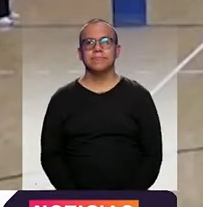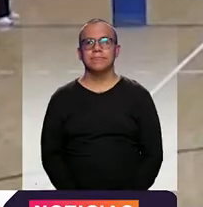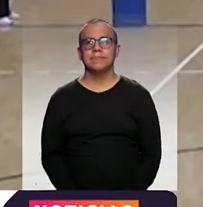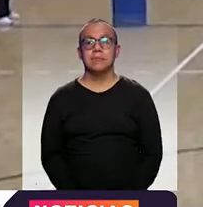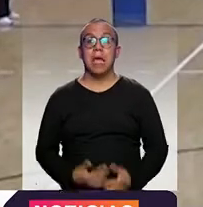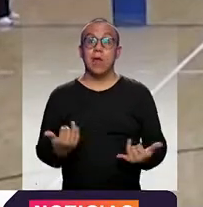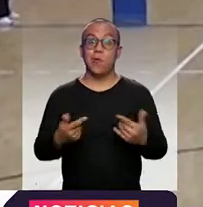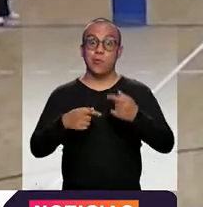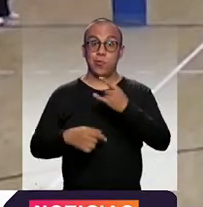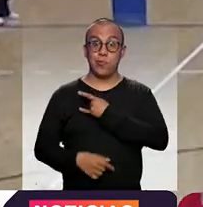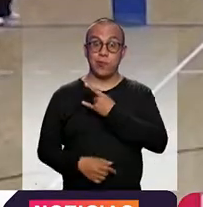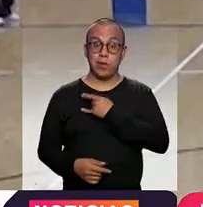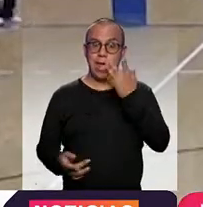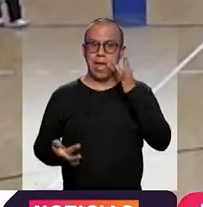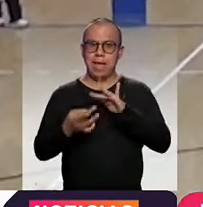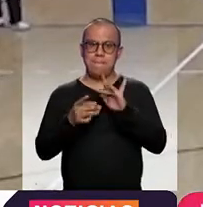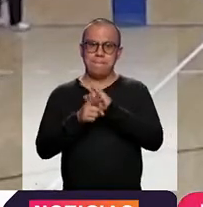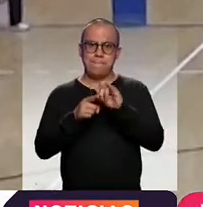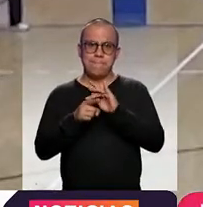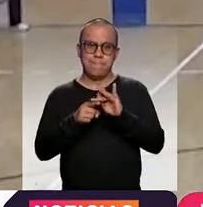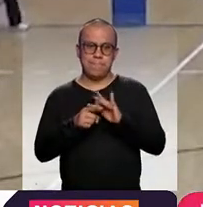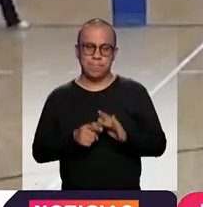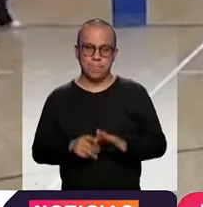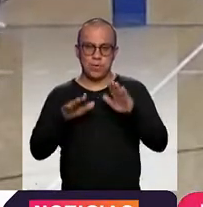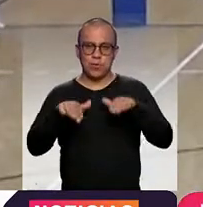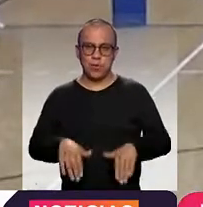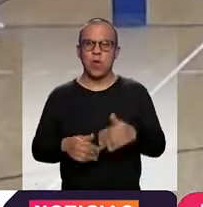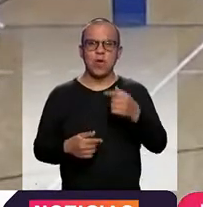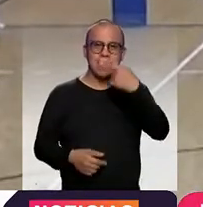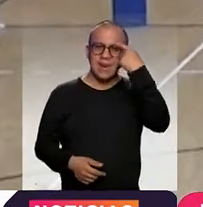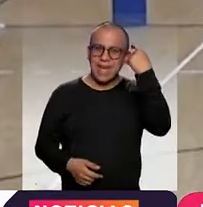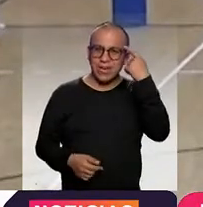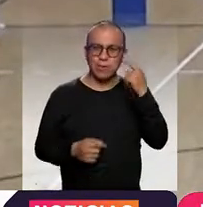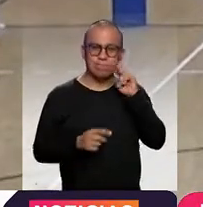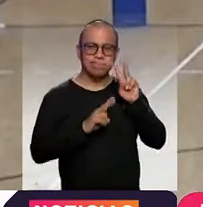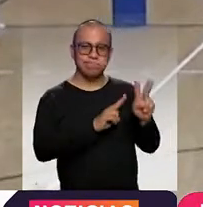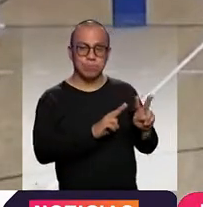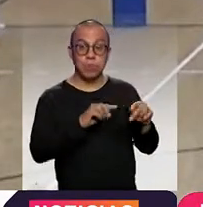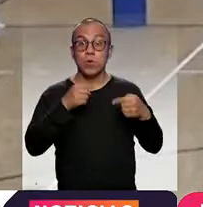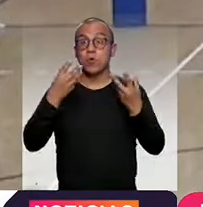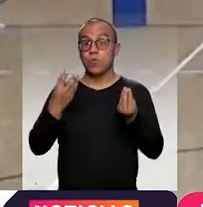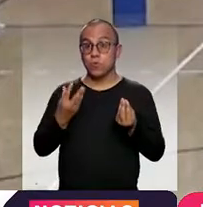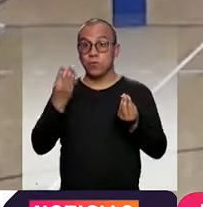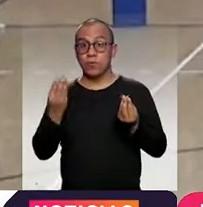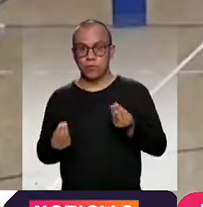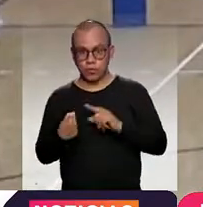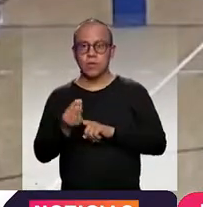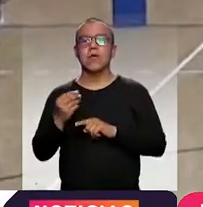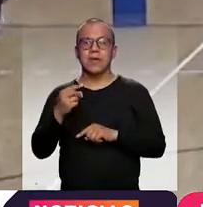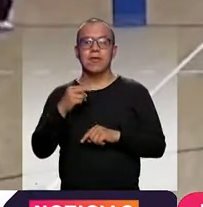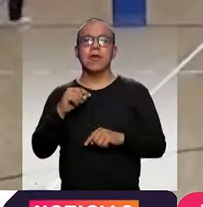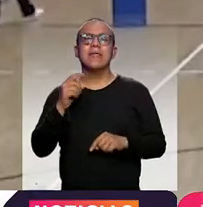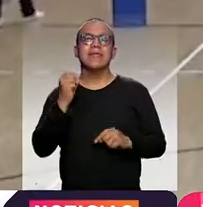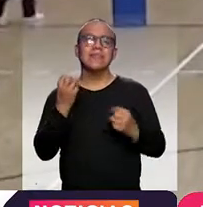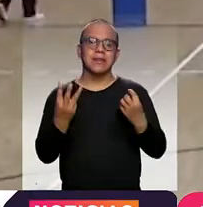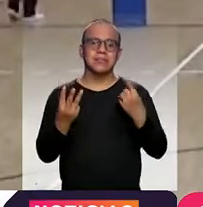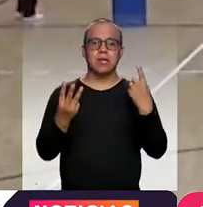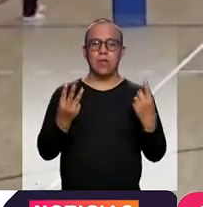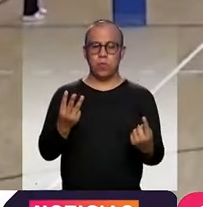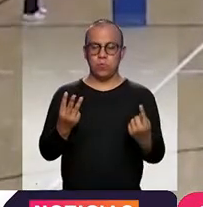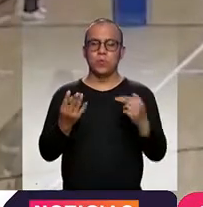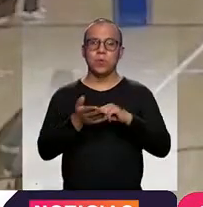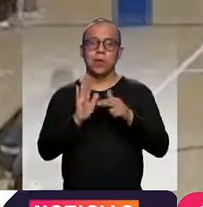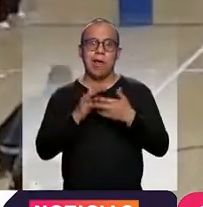La Universidad de Ciencias Aplicadas y Ambientales, acá de uniforme negro, venció a la Universidad Industrial de Santander 3-1 con